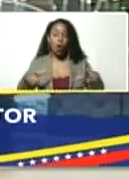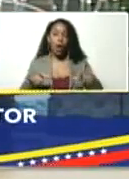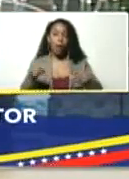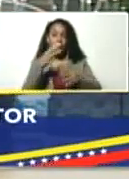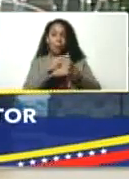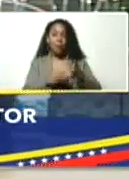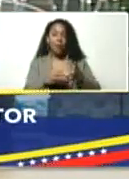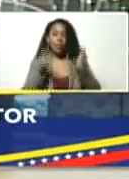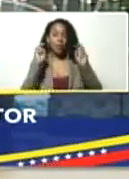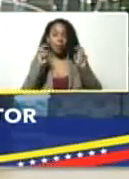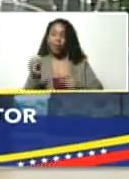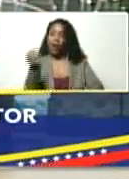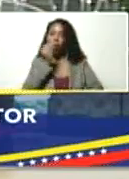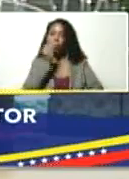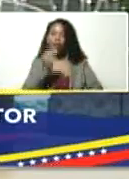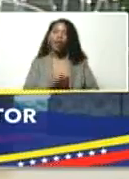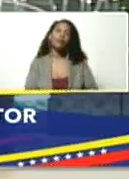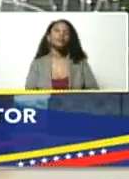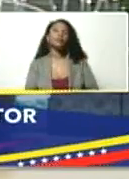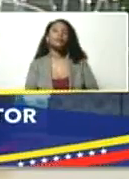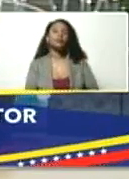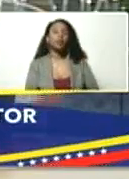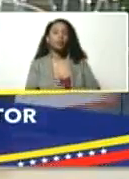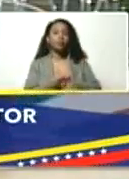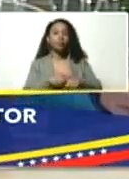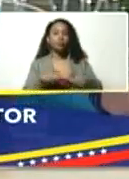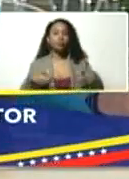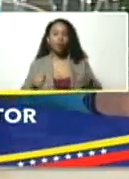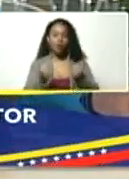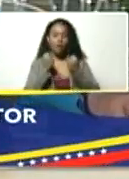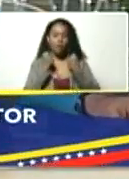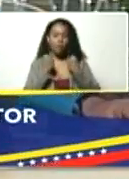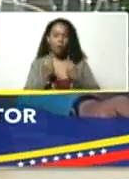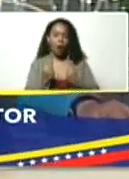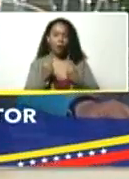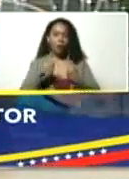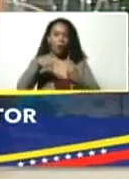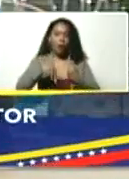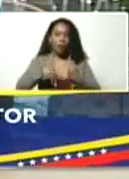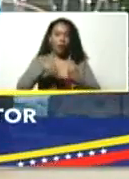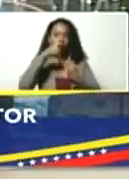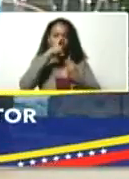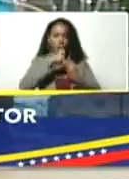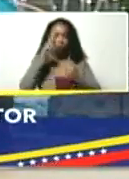del sector alimentos que han crecido fuertemente en este año